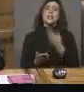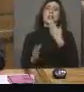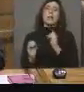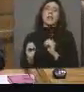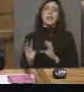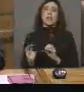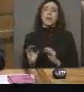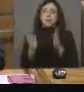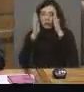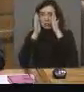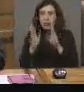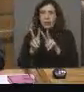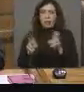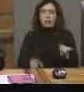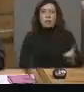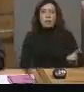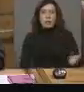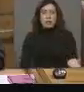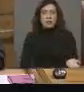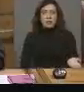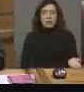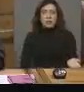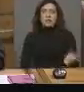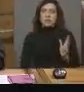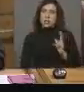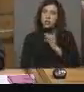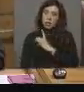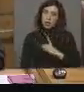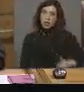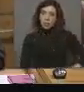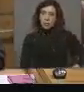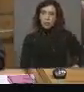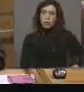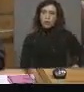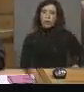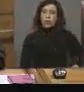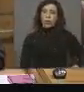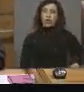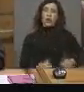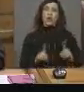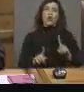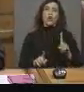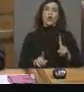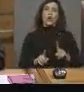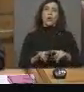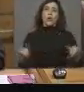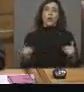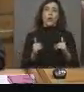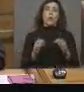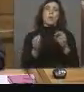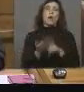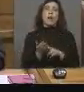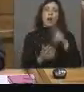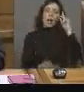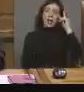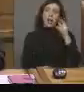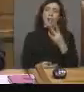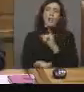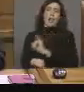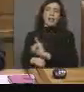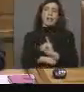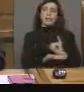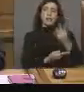educación que se dedique a los descapacitados? Señores parlamentarios, no juguemos con realmente las creaciones de las